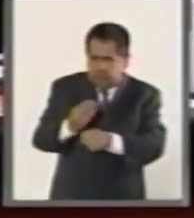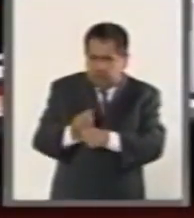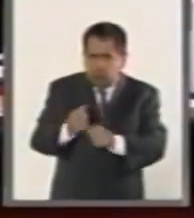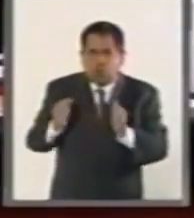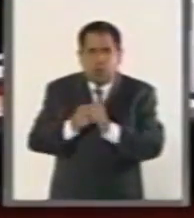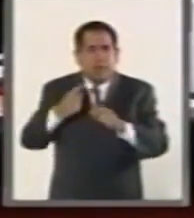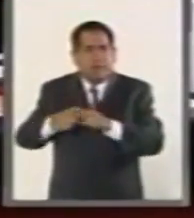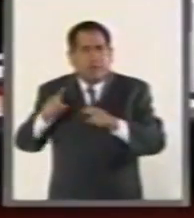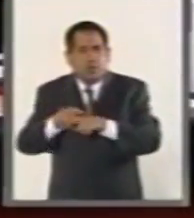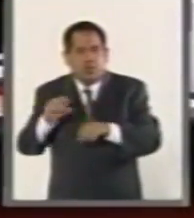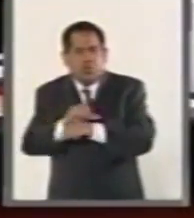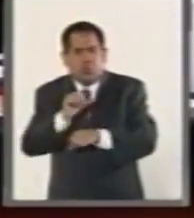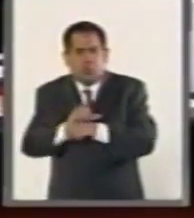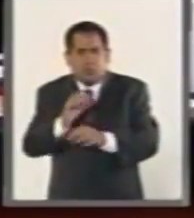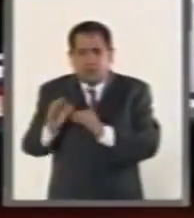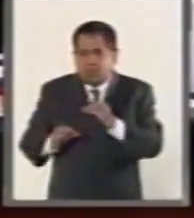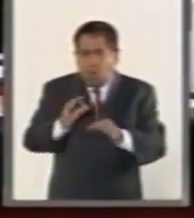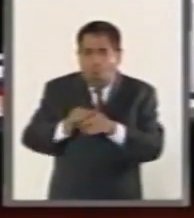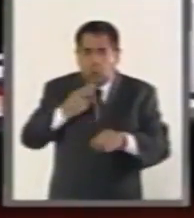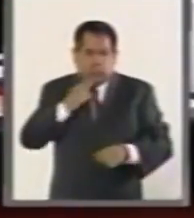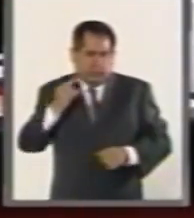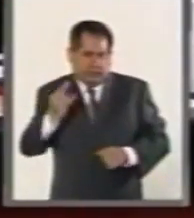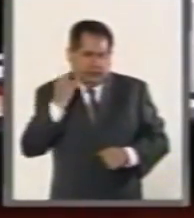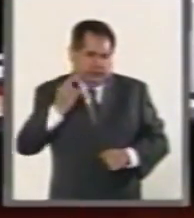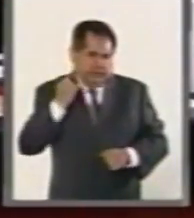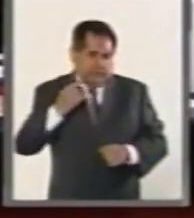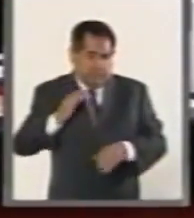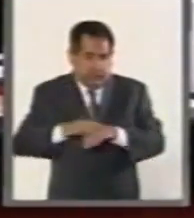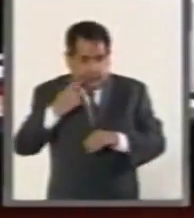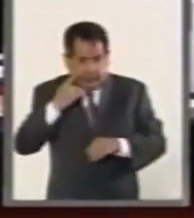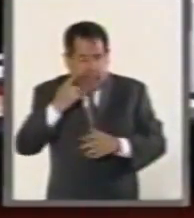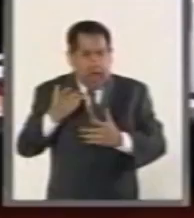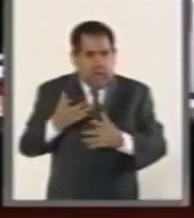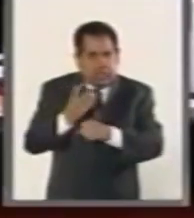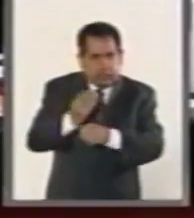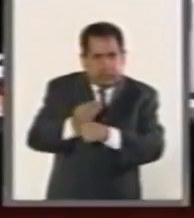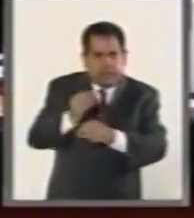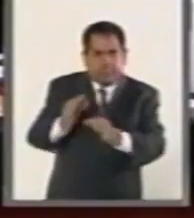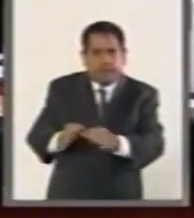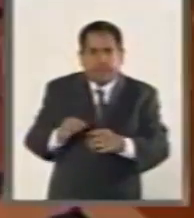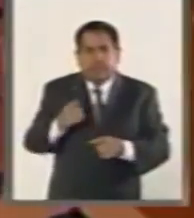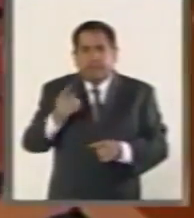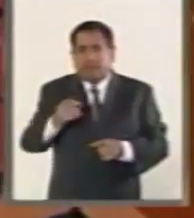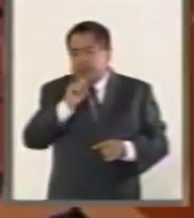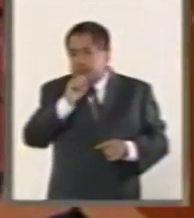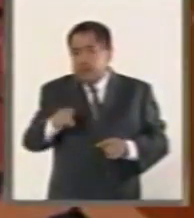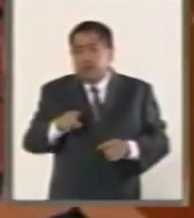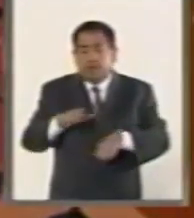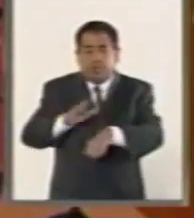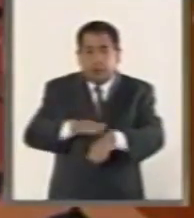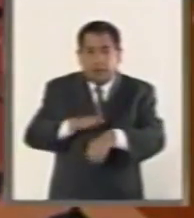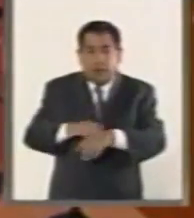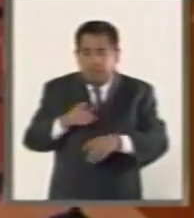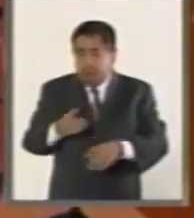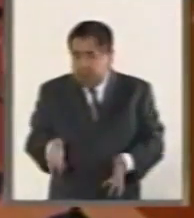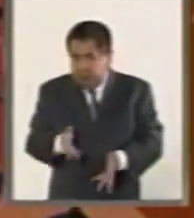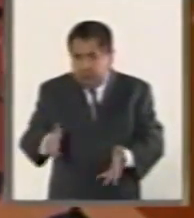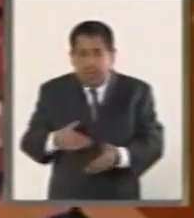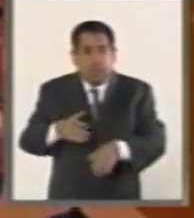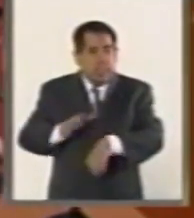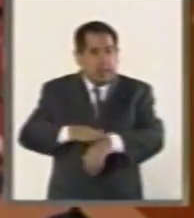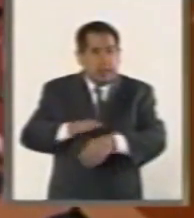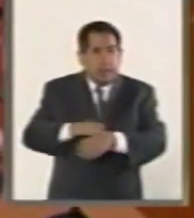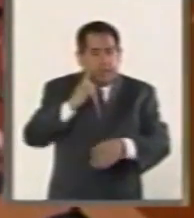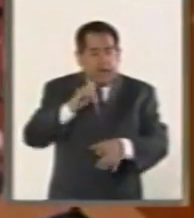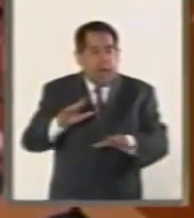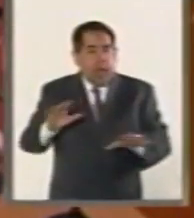los vehículos de uso intensivo en particular, y se alentó la adquisición de vehículos